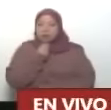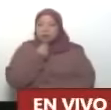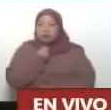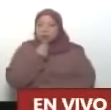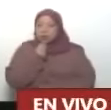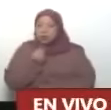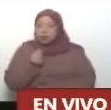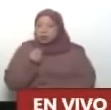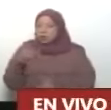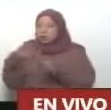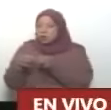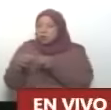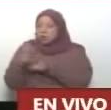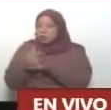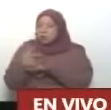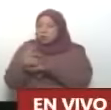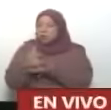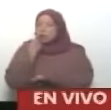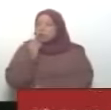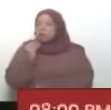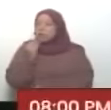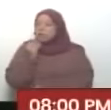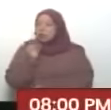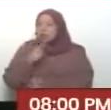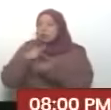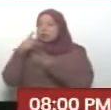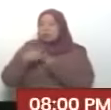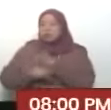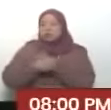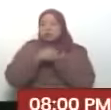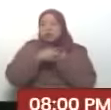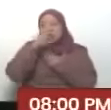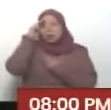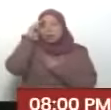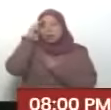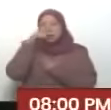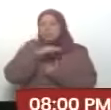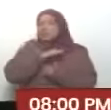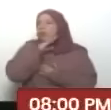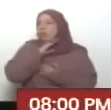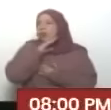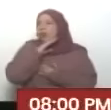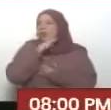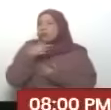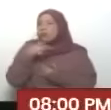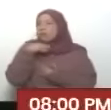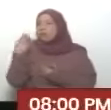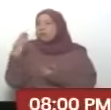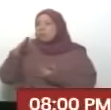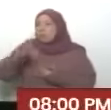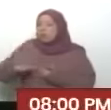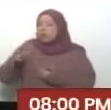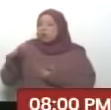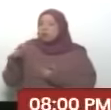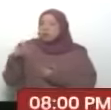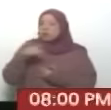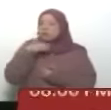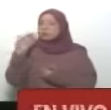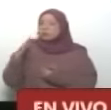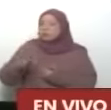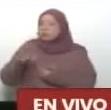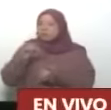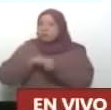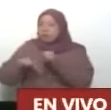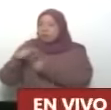es algo expreso, planificado, de mentes enfermas de muerte, de mentes enfermas